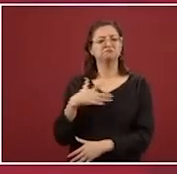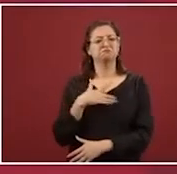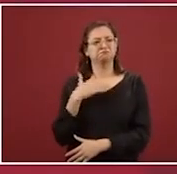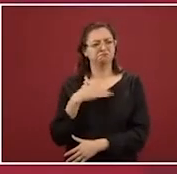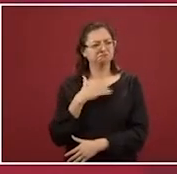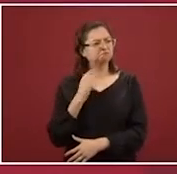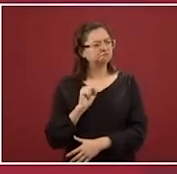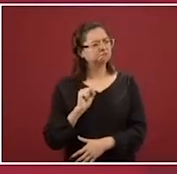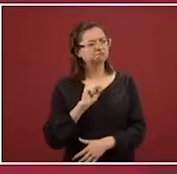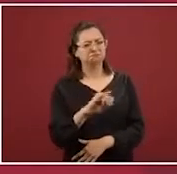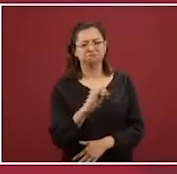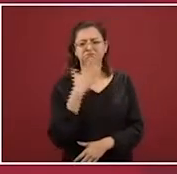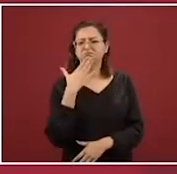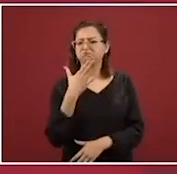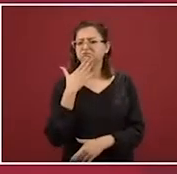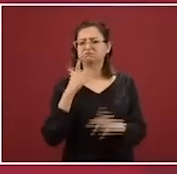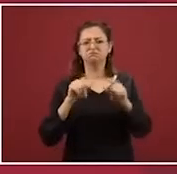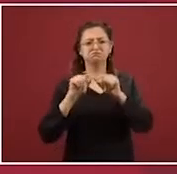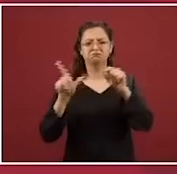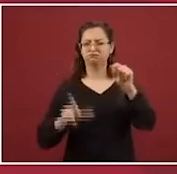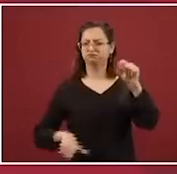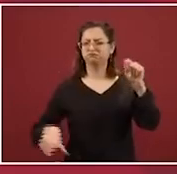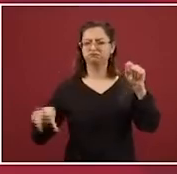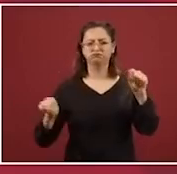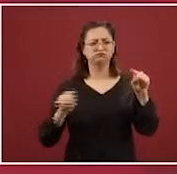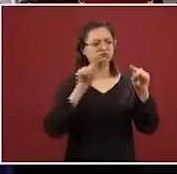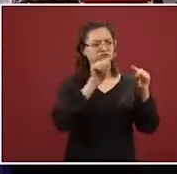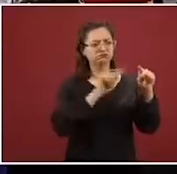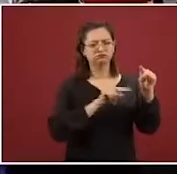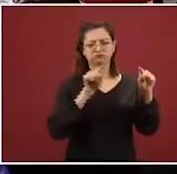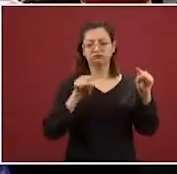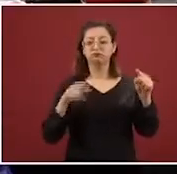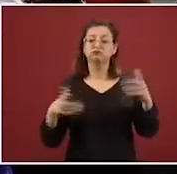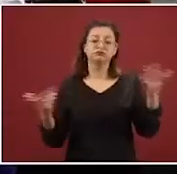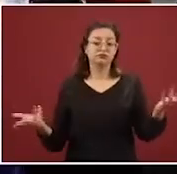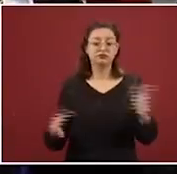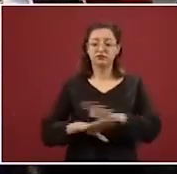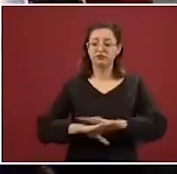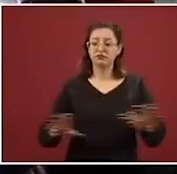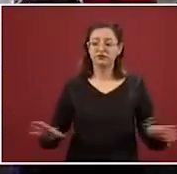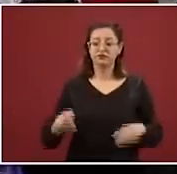sintiendo en todos lados, y ahora sí ya nos vemos mañana.